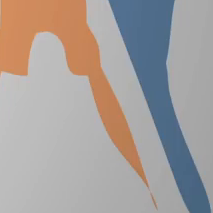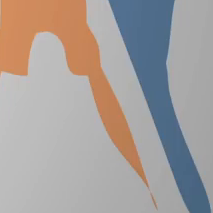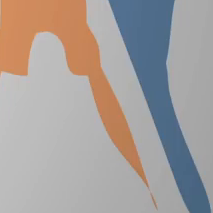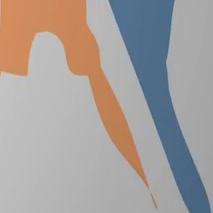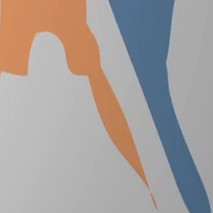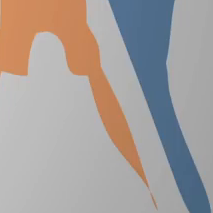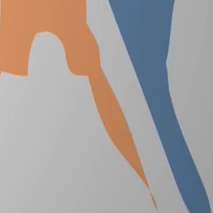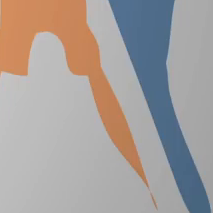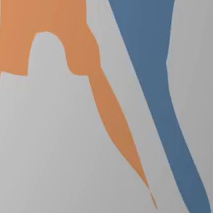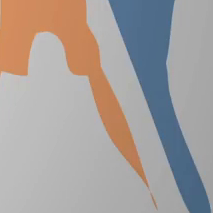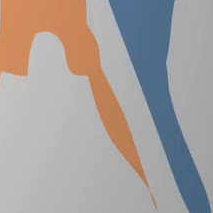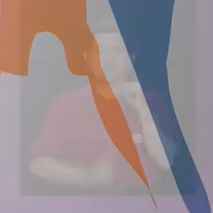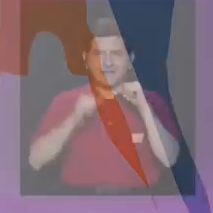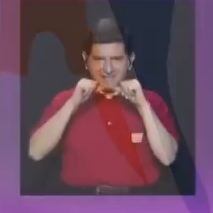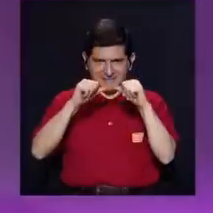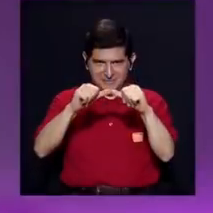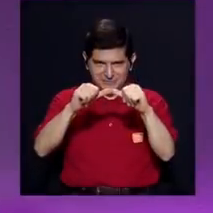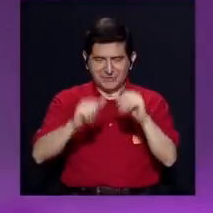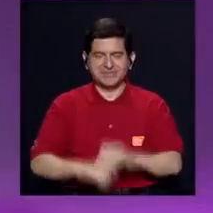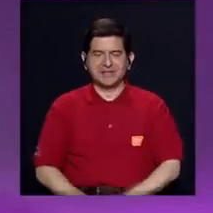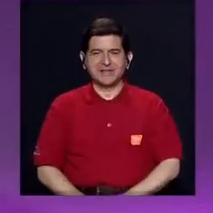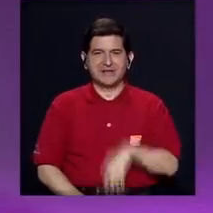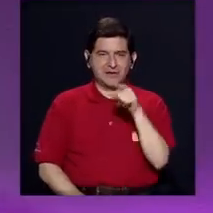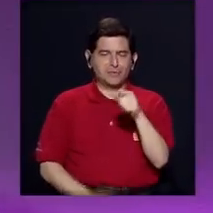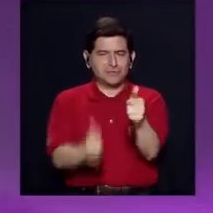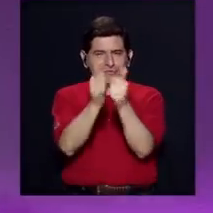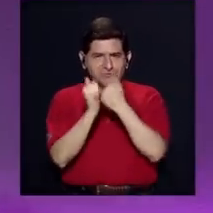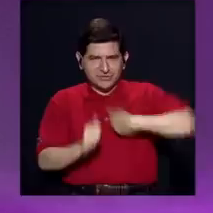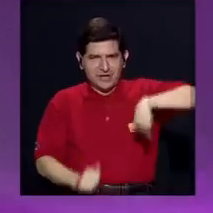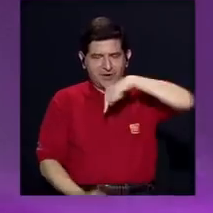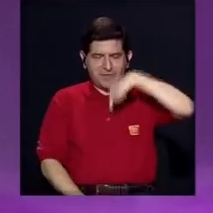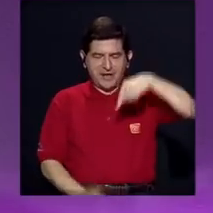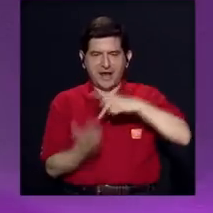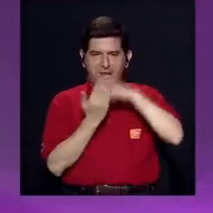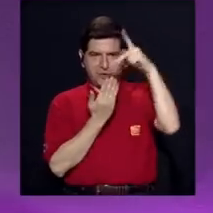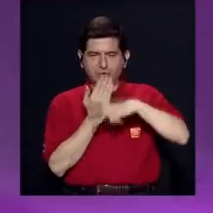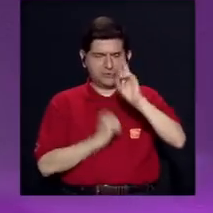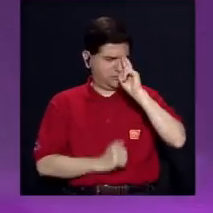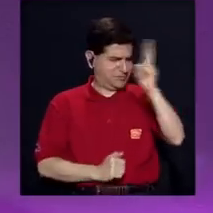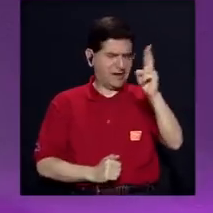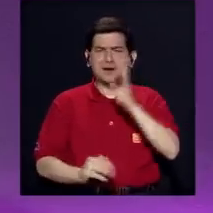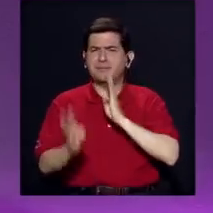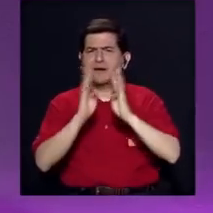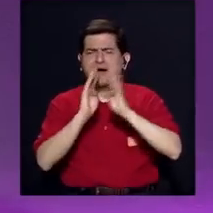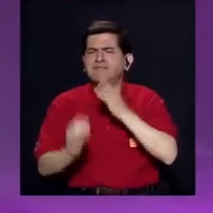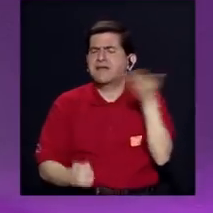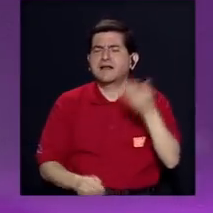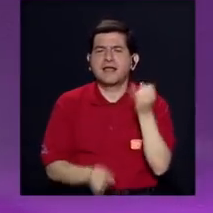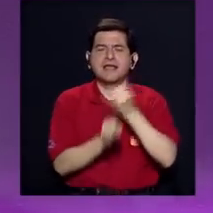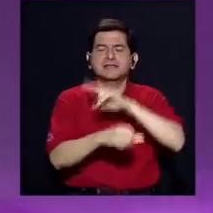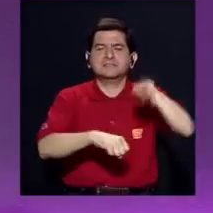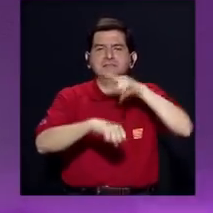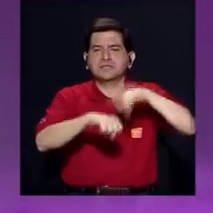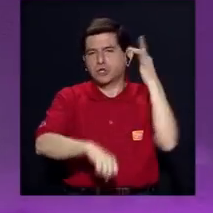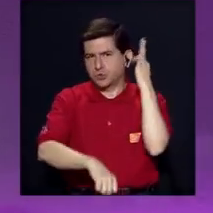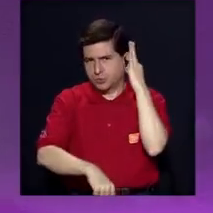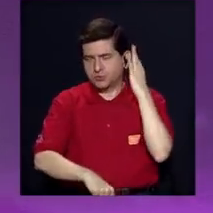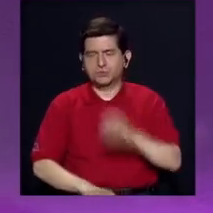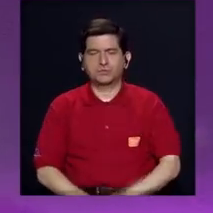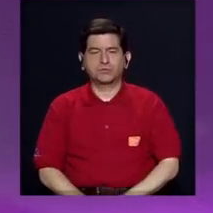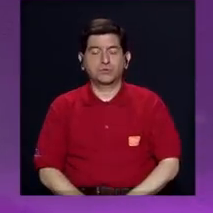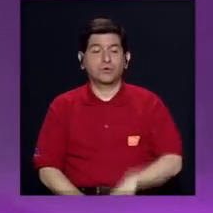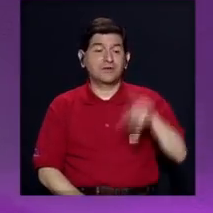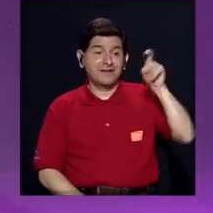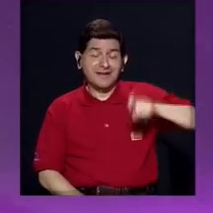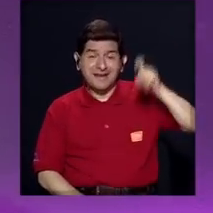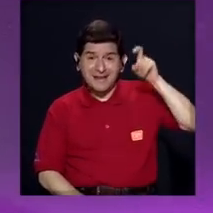gracias por estar ahí y estarnos acompañando en irreverencias estamos hablando sobre el instituto nacional de las mujeres sobre